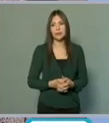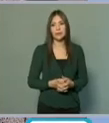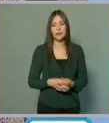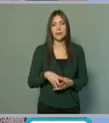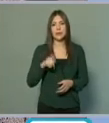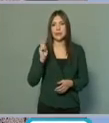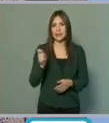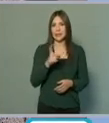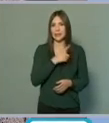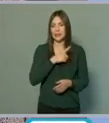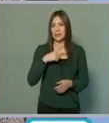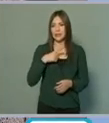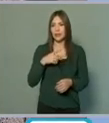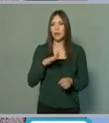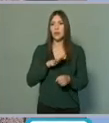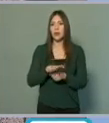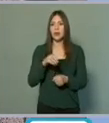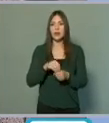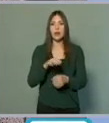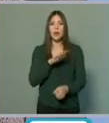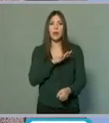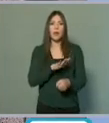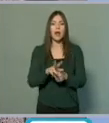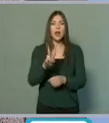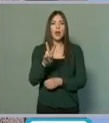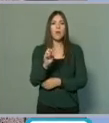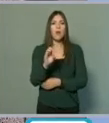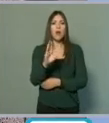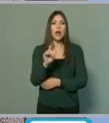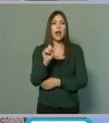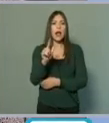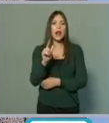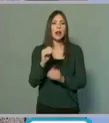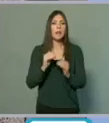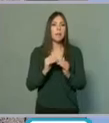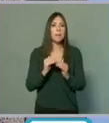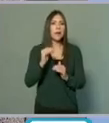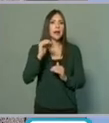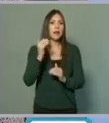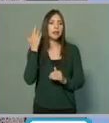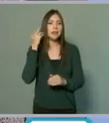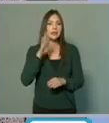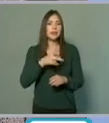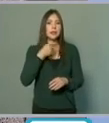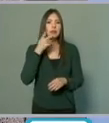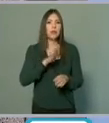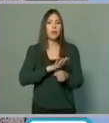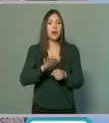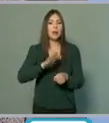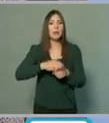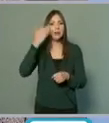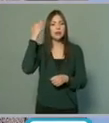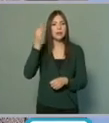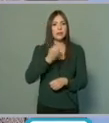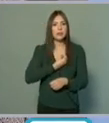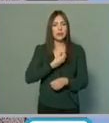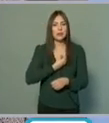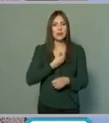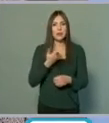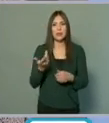es ver cuál es la vocal acentuada, cuál es la que dura más. Claro. Y la clave no es que escuchamos